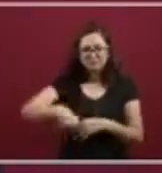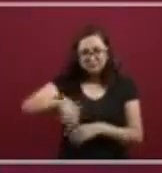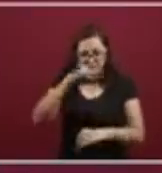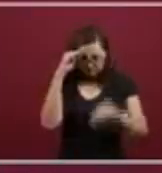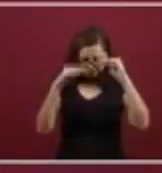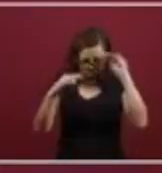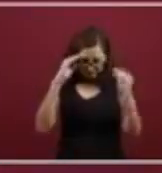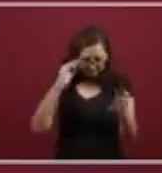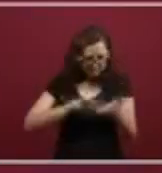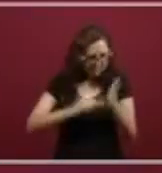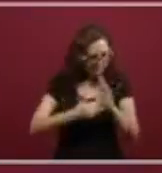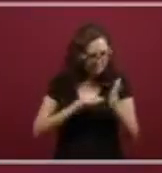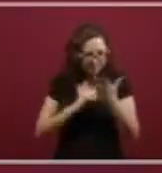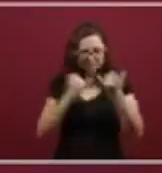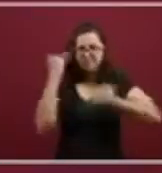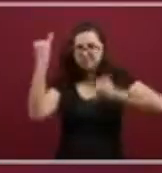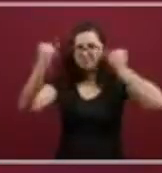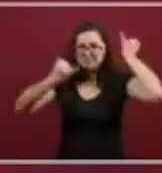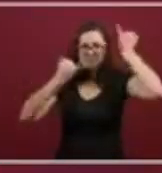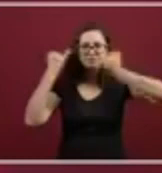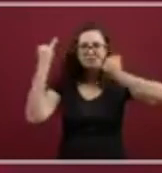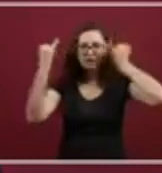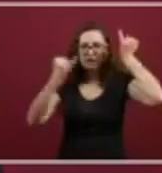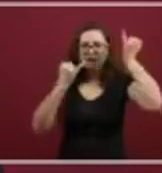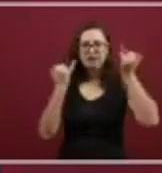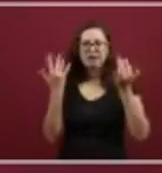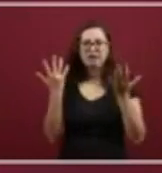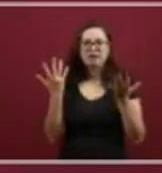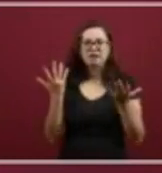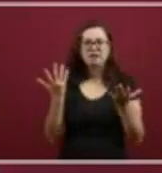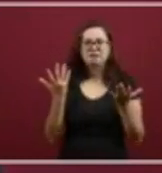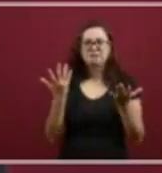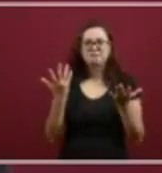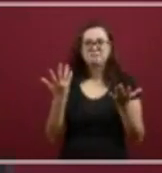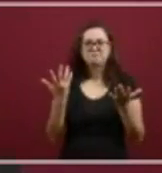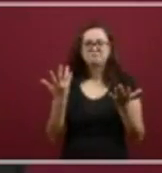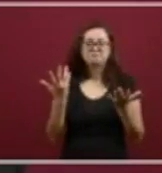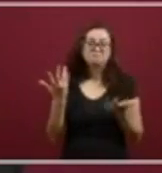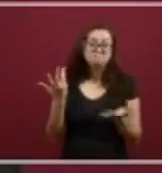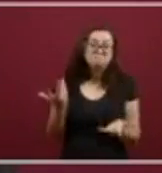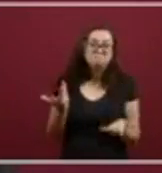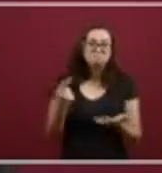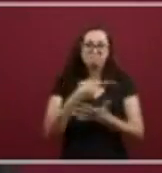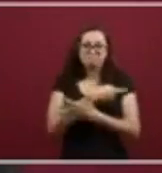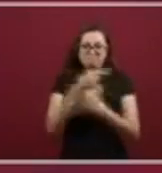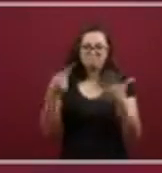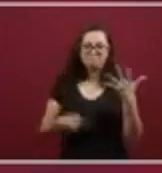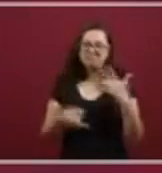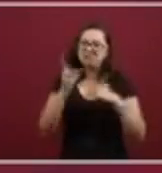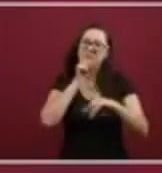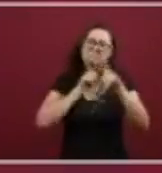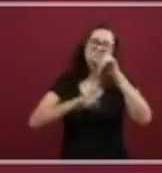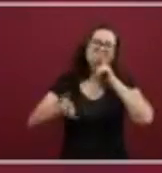aseguraron estas cosas.